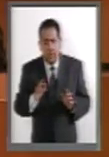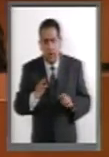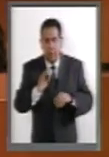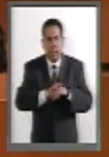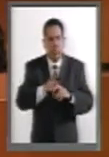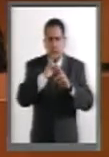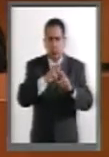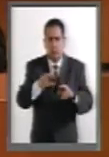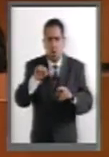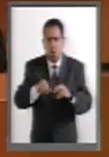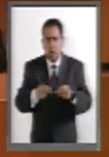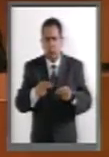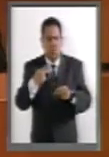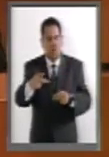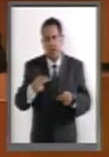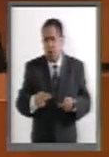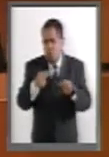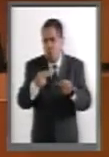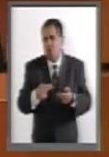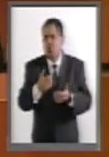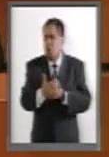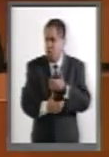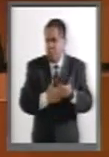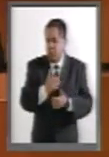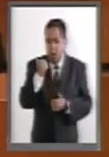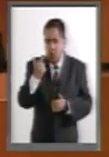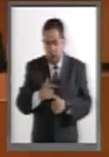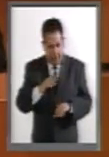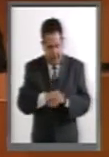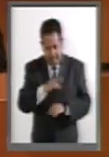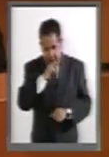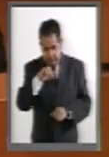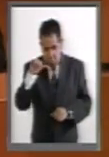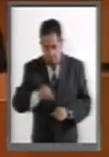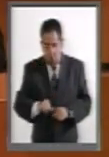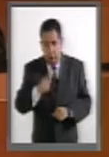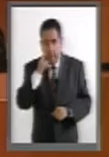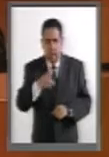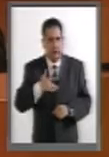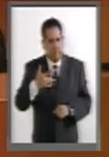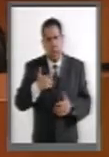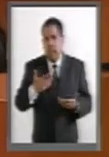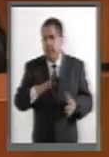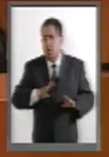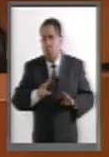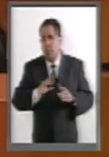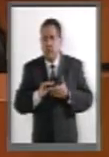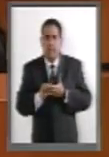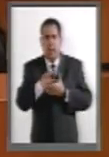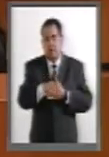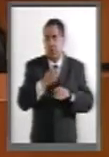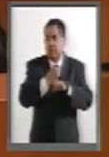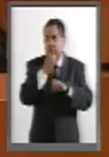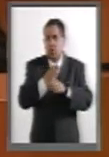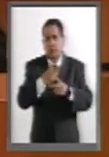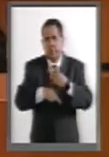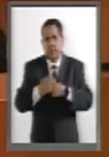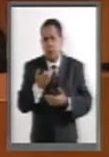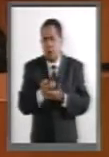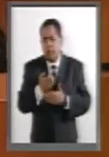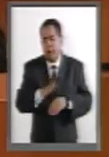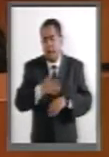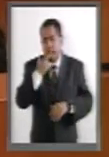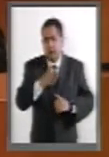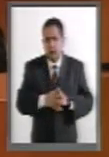resolución en materia de sus negocios más pronta, incentivando con esto la inversión en los diferentes estados de la República. Los